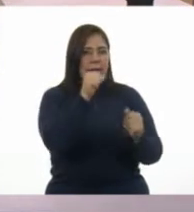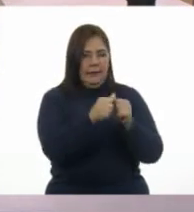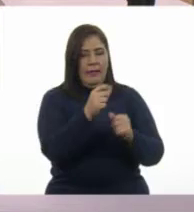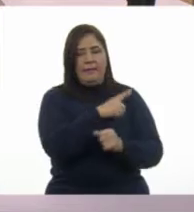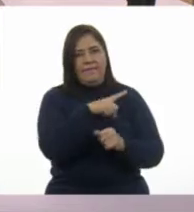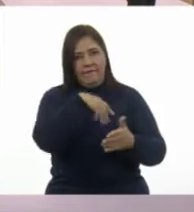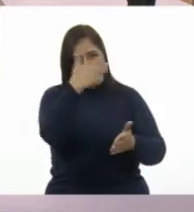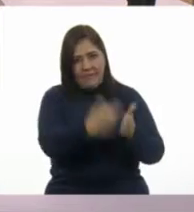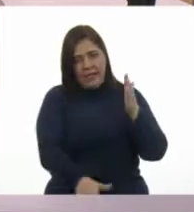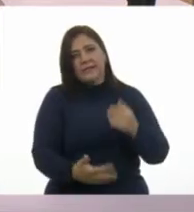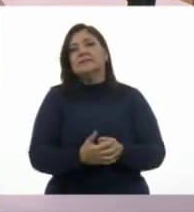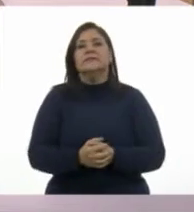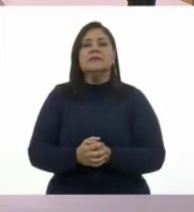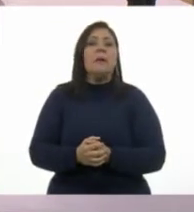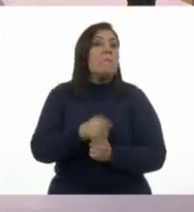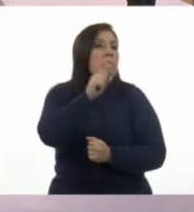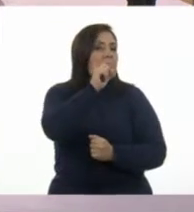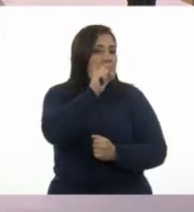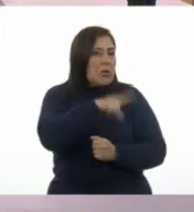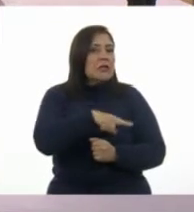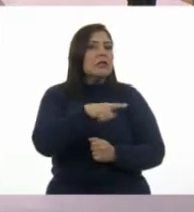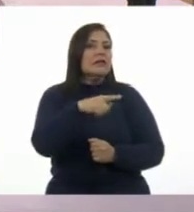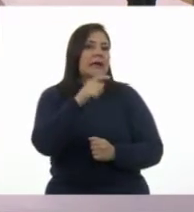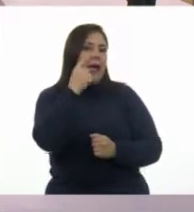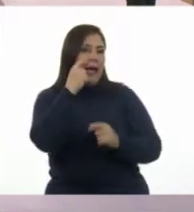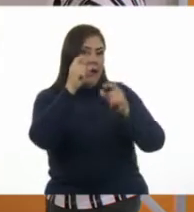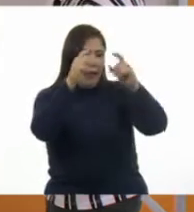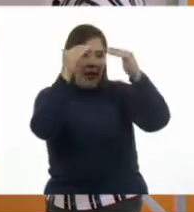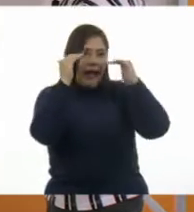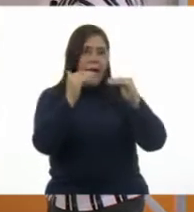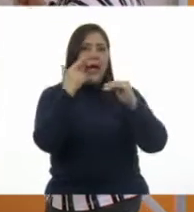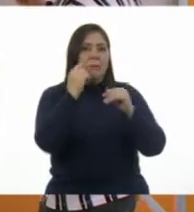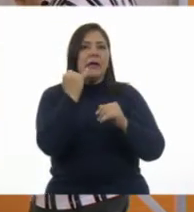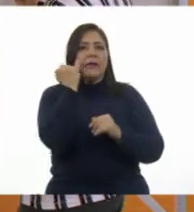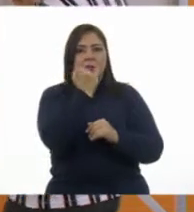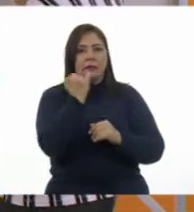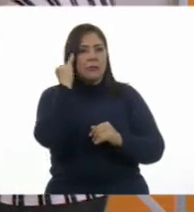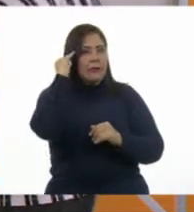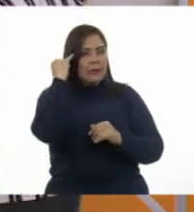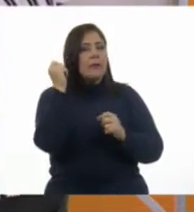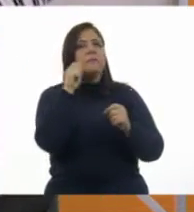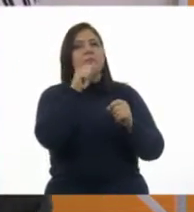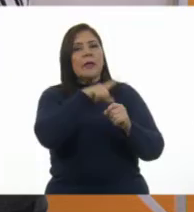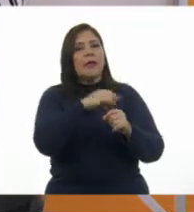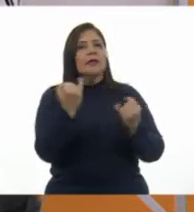también aquí en lengua indígena. Vamos a corregir.